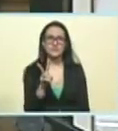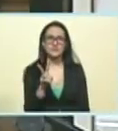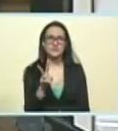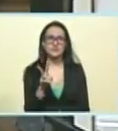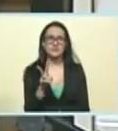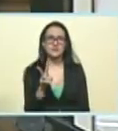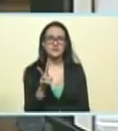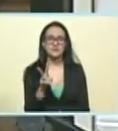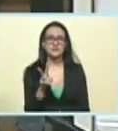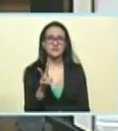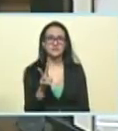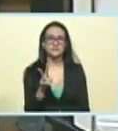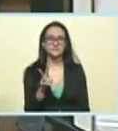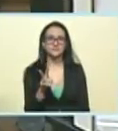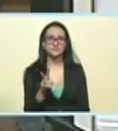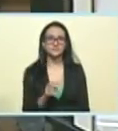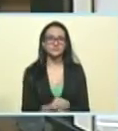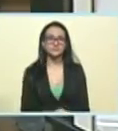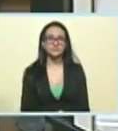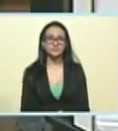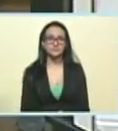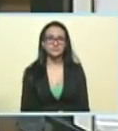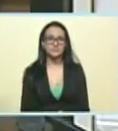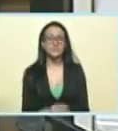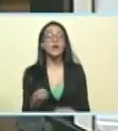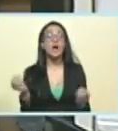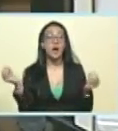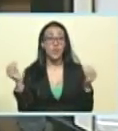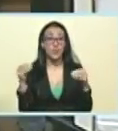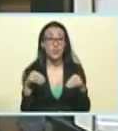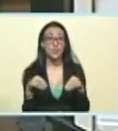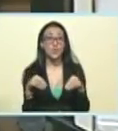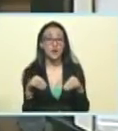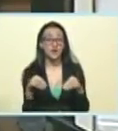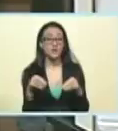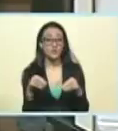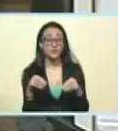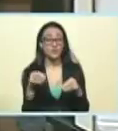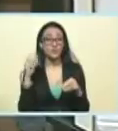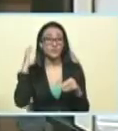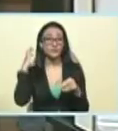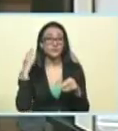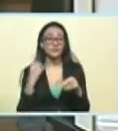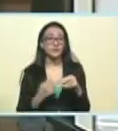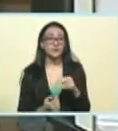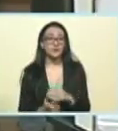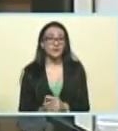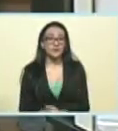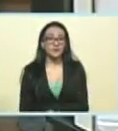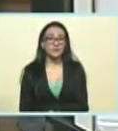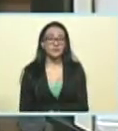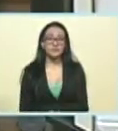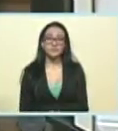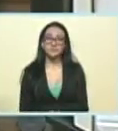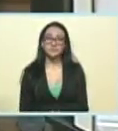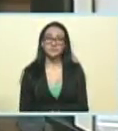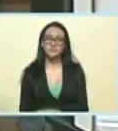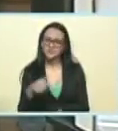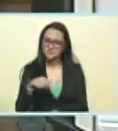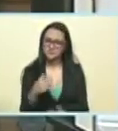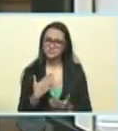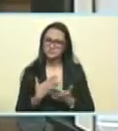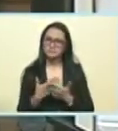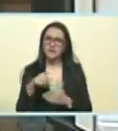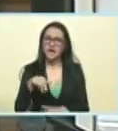artistas de Venezuela se pusieron de acuerdo para componer en homenaje a nuestro país y